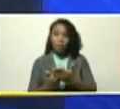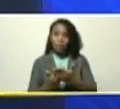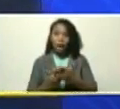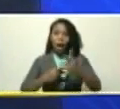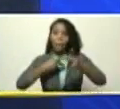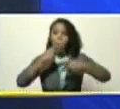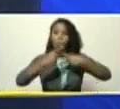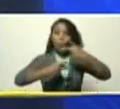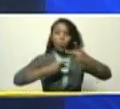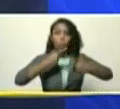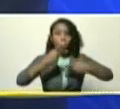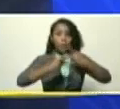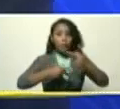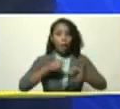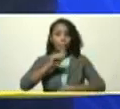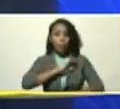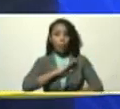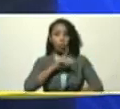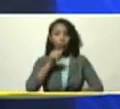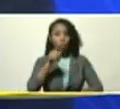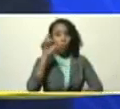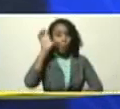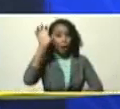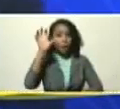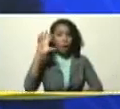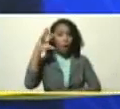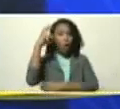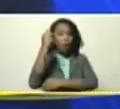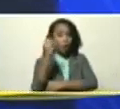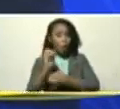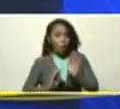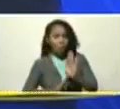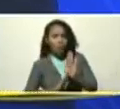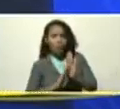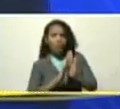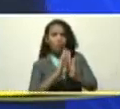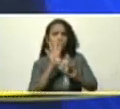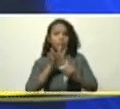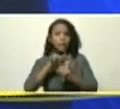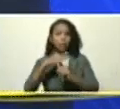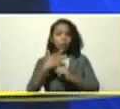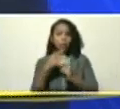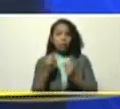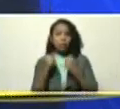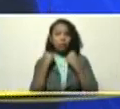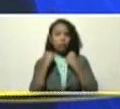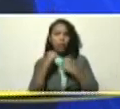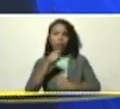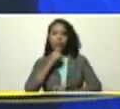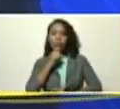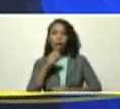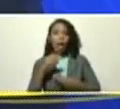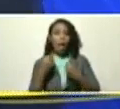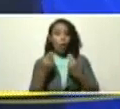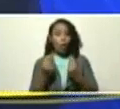de su país han logrado superar las situaciones de crisis en la economía